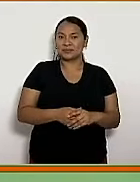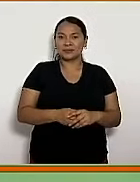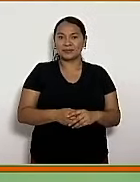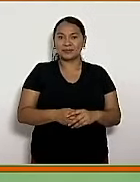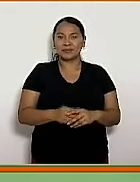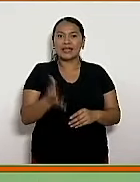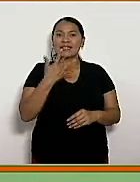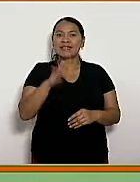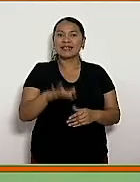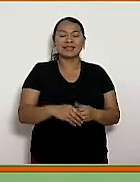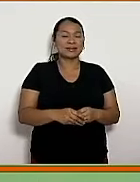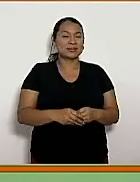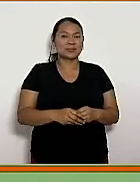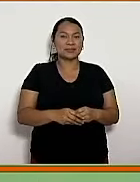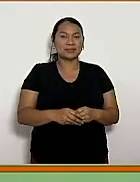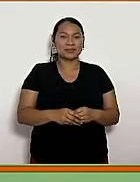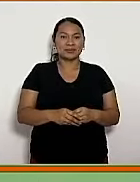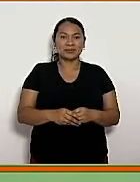mucha suerte.